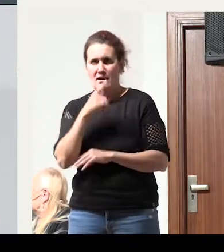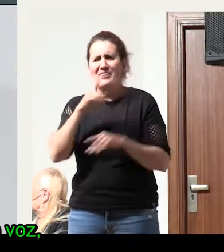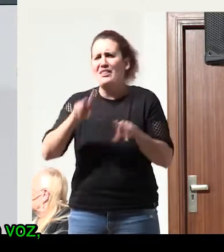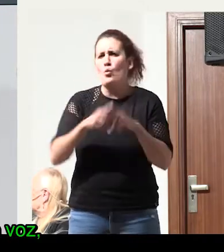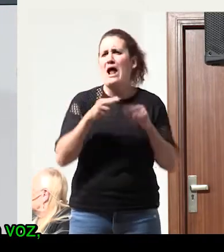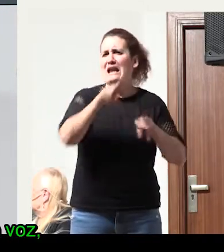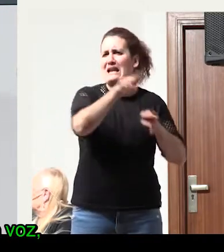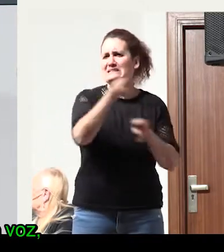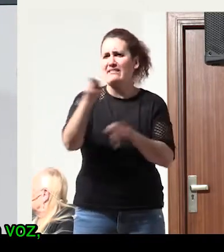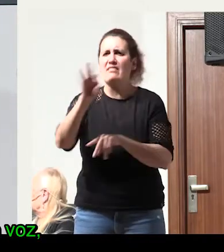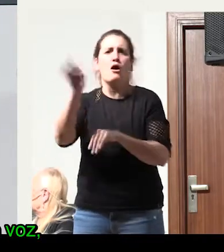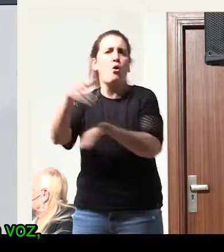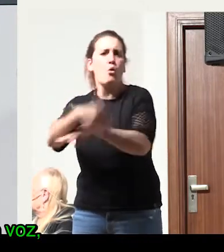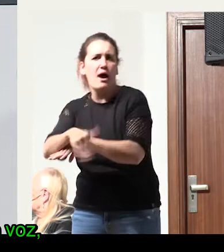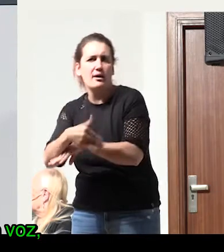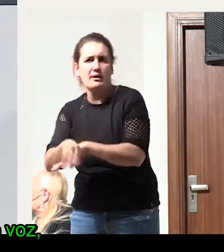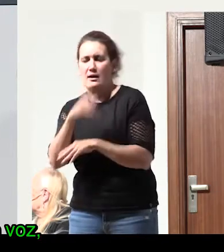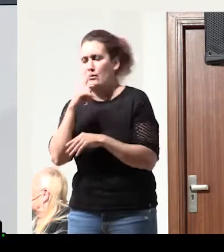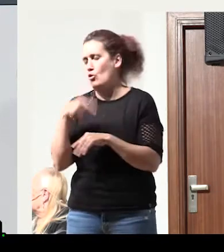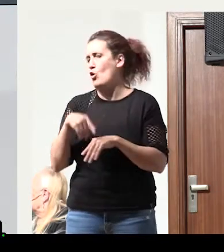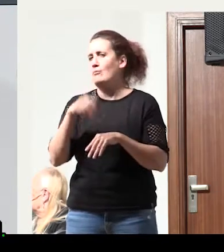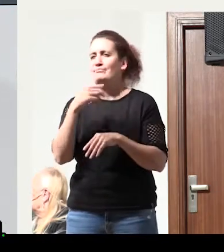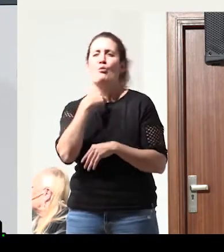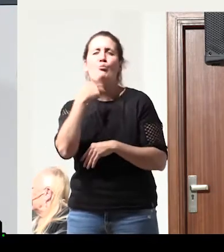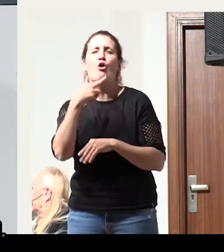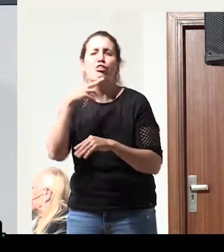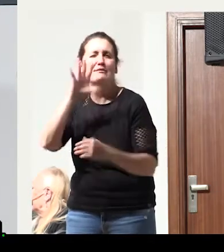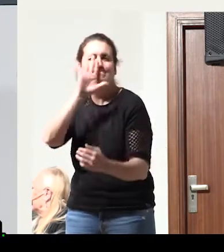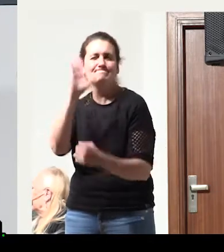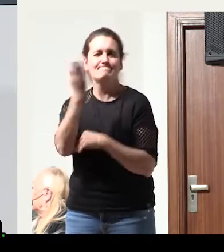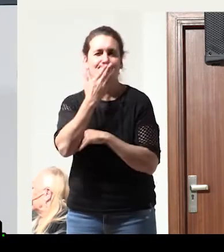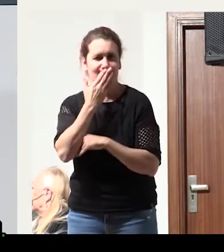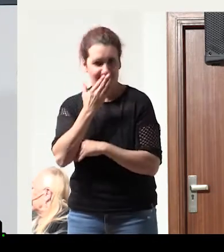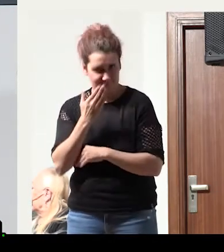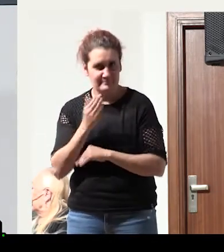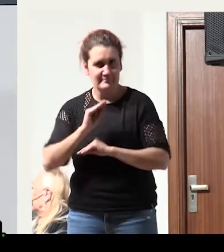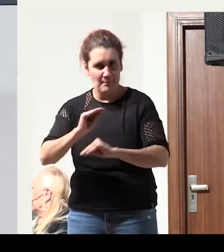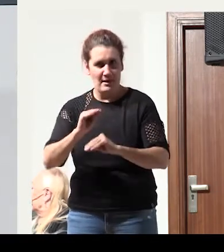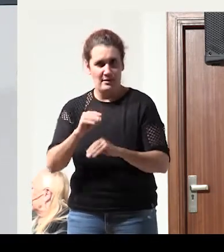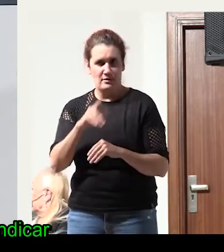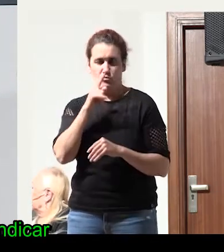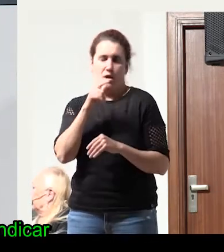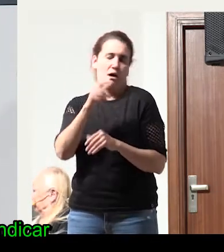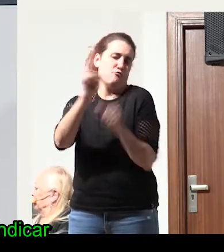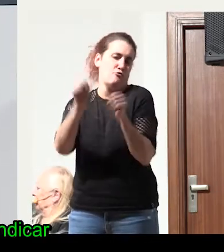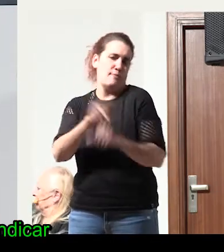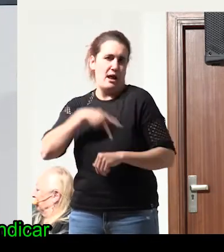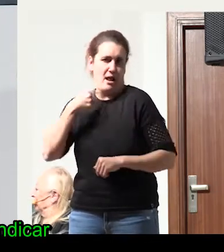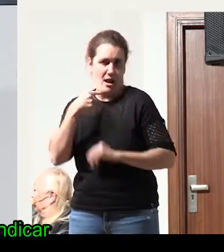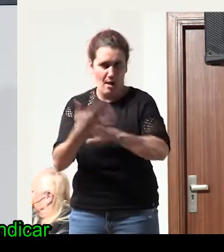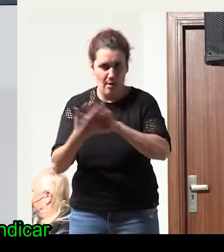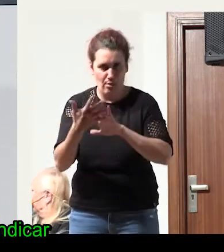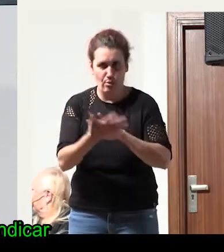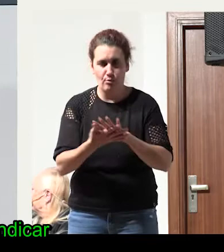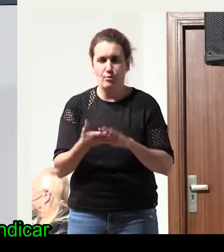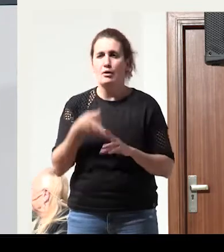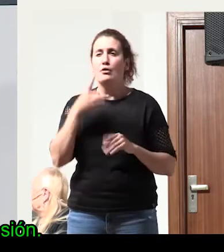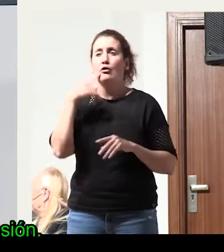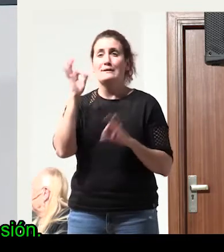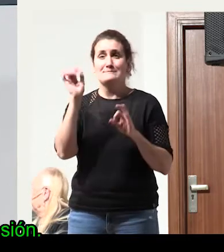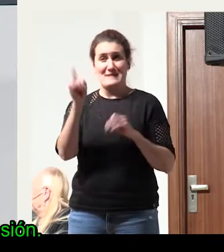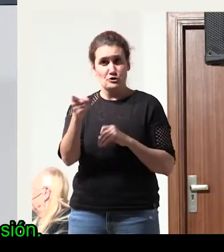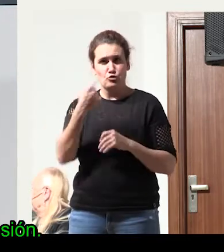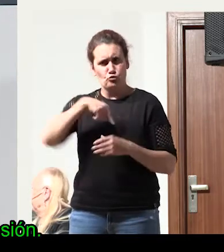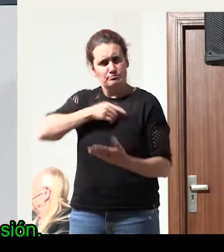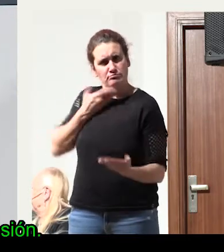calle, ¿no? En el fondo se les ha negado la voz, podríamos decir así, de una manera muy general, ¿no? Entonces, bueno, eso tenemos que reivindicar, y desde luego